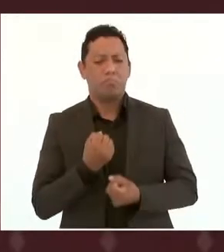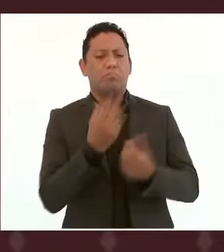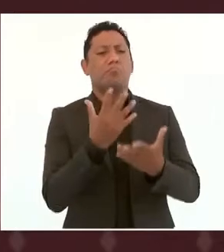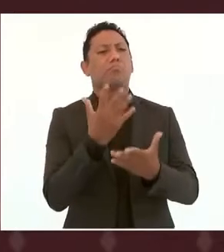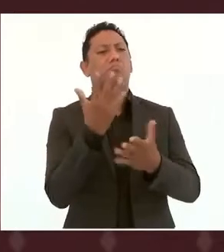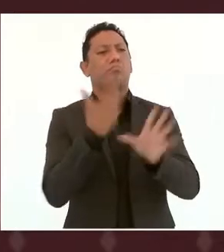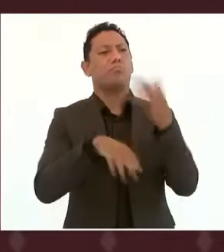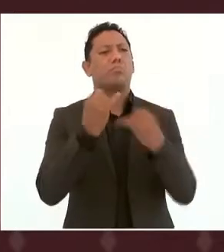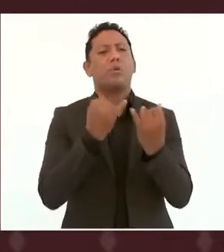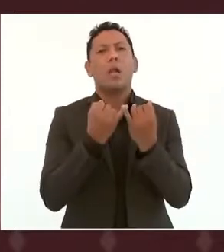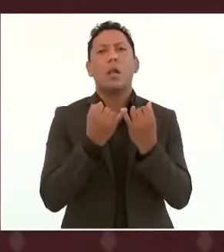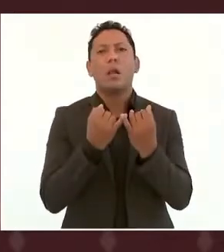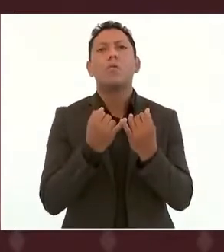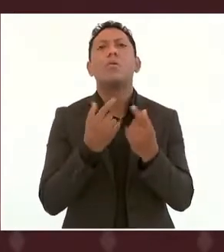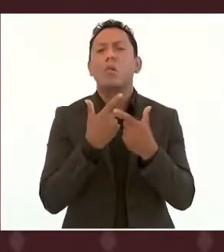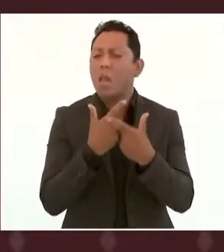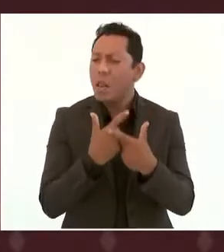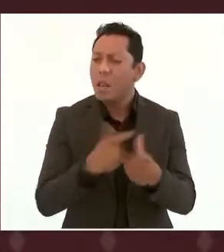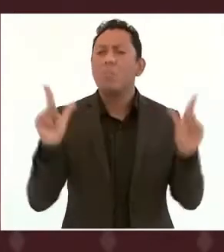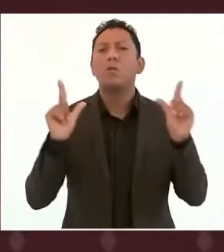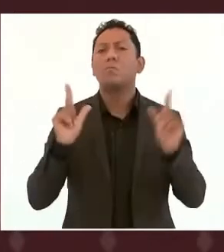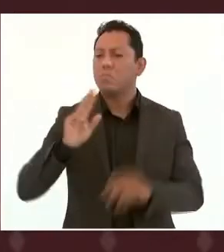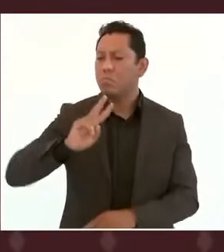libertad, lo cito,